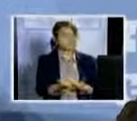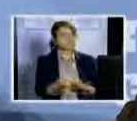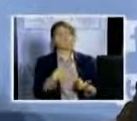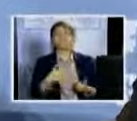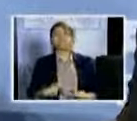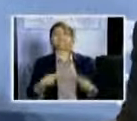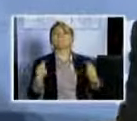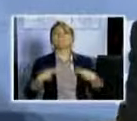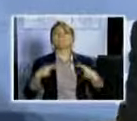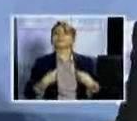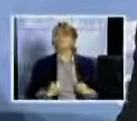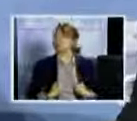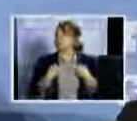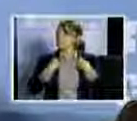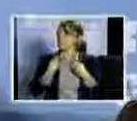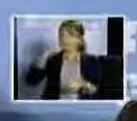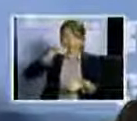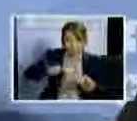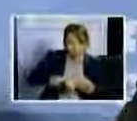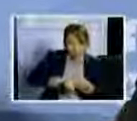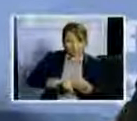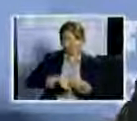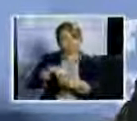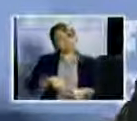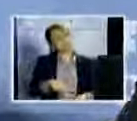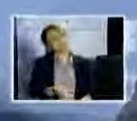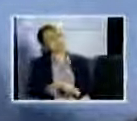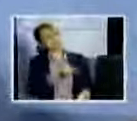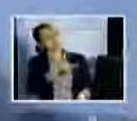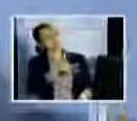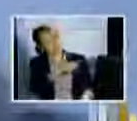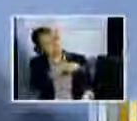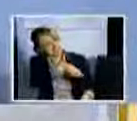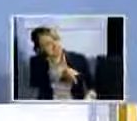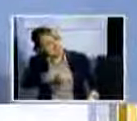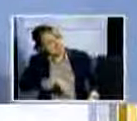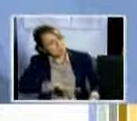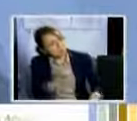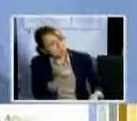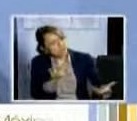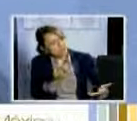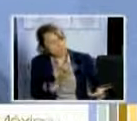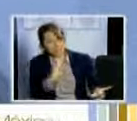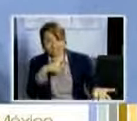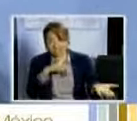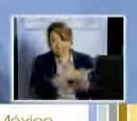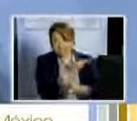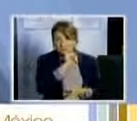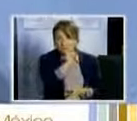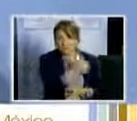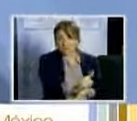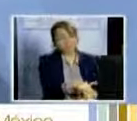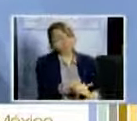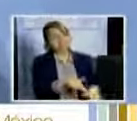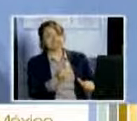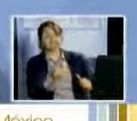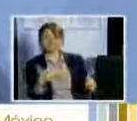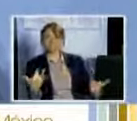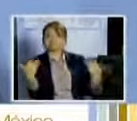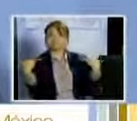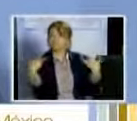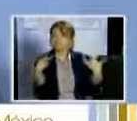corriente. De ahí que la Cancillería no pueda permitir que nuestras deliberaciones, nuestros dilemas, nuestras